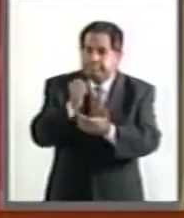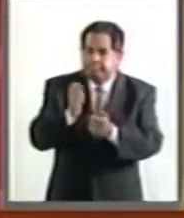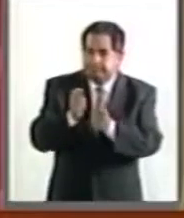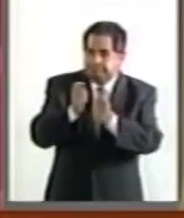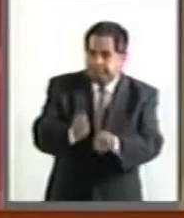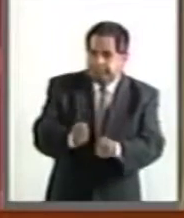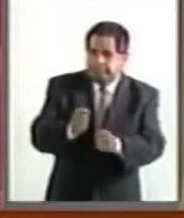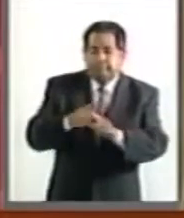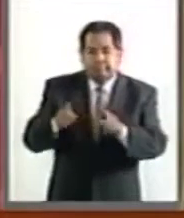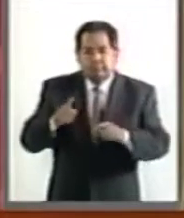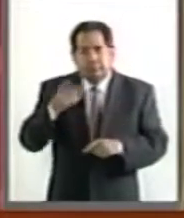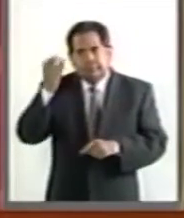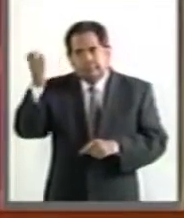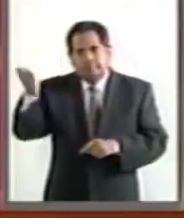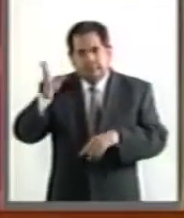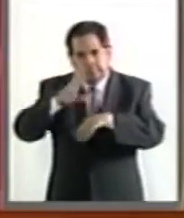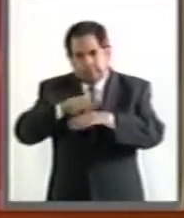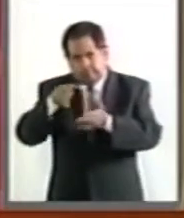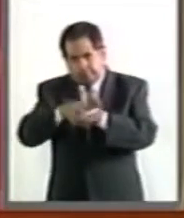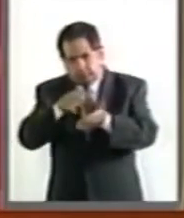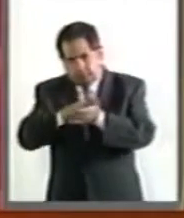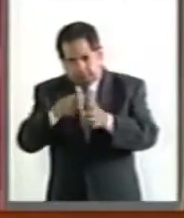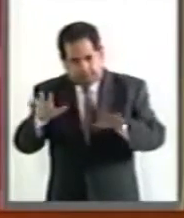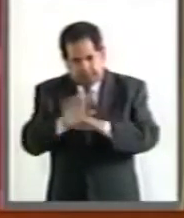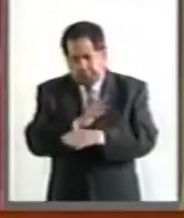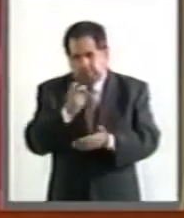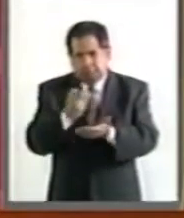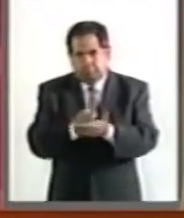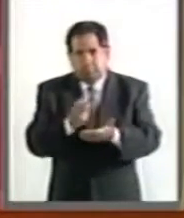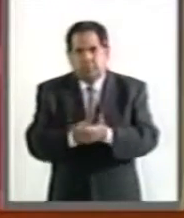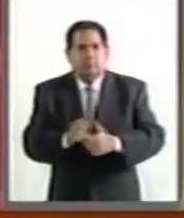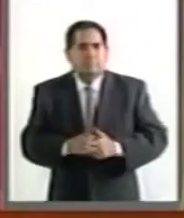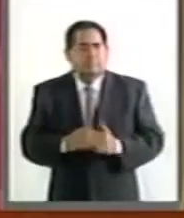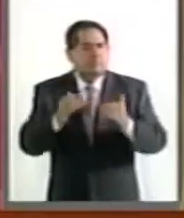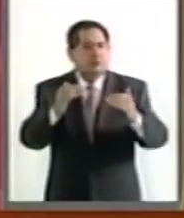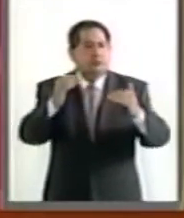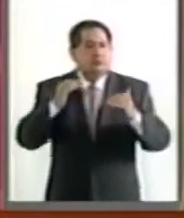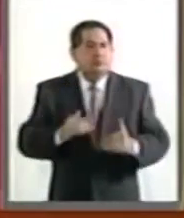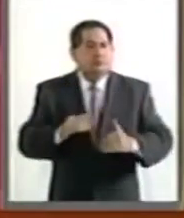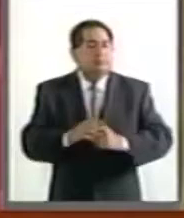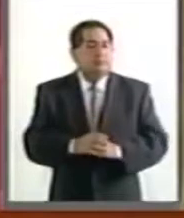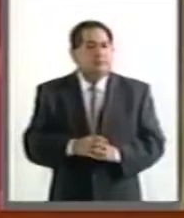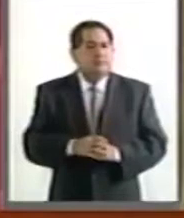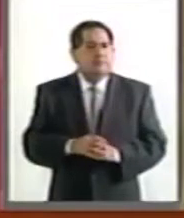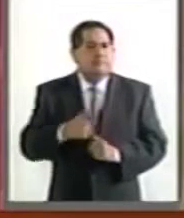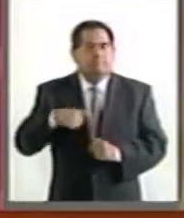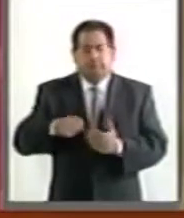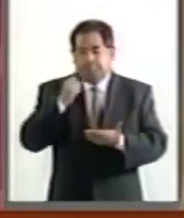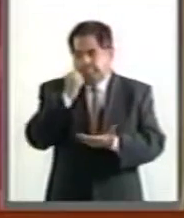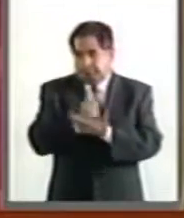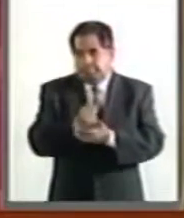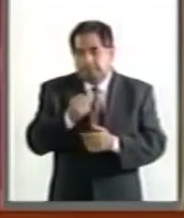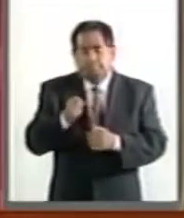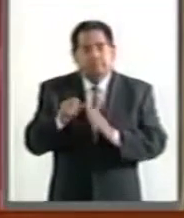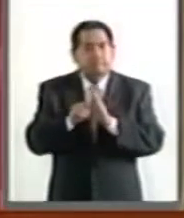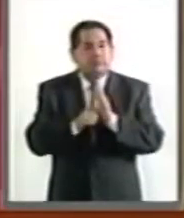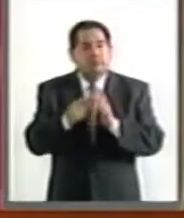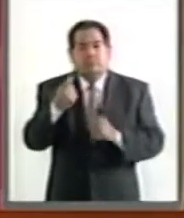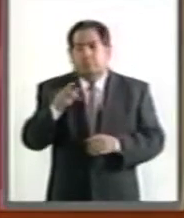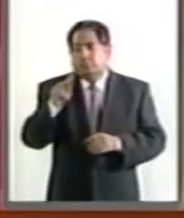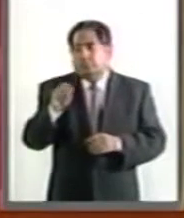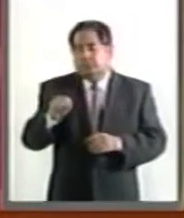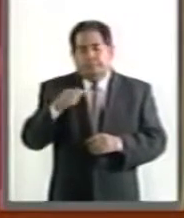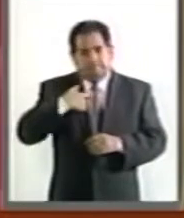que solicito que se corrija el punto de acuerdo. Ahora bien, aprobar el 189,